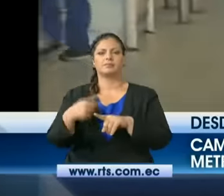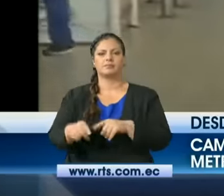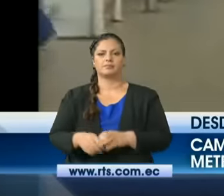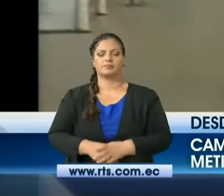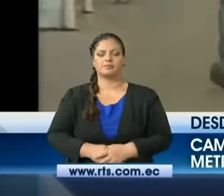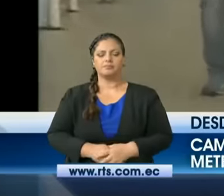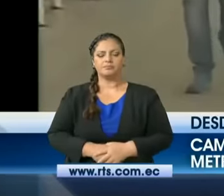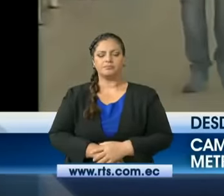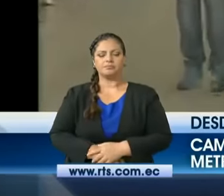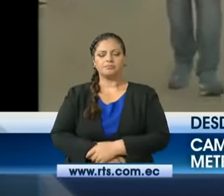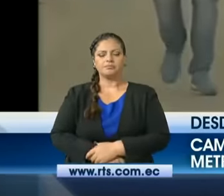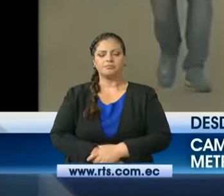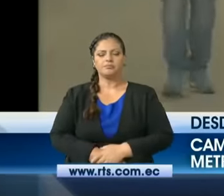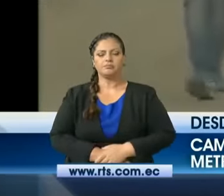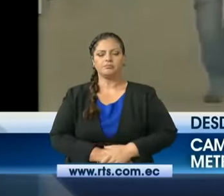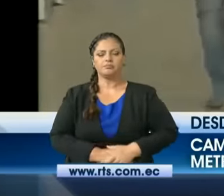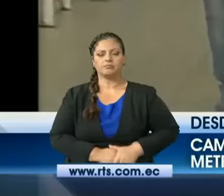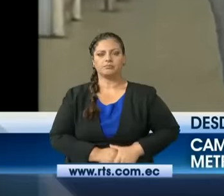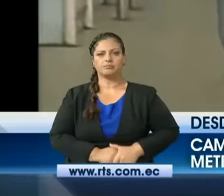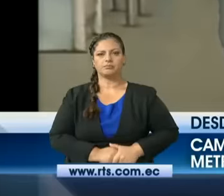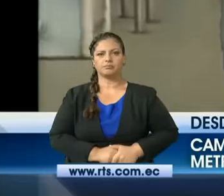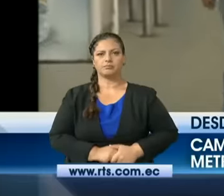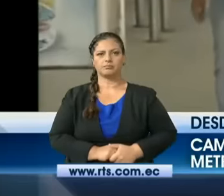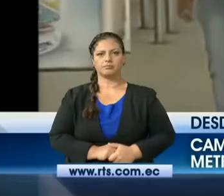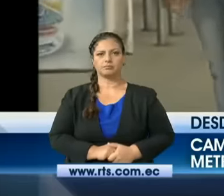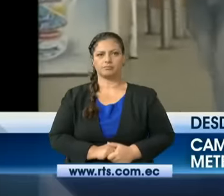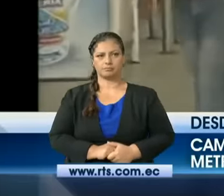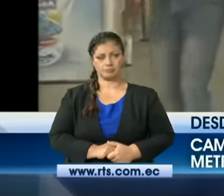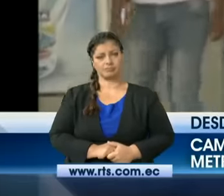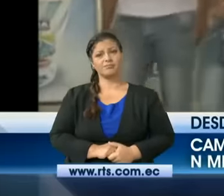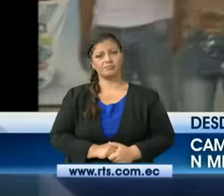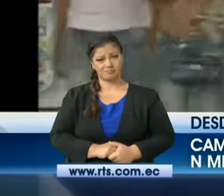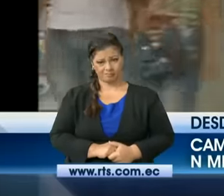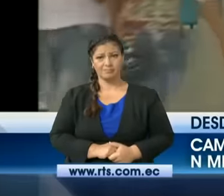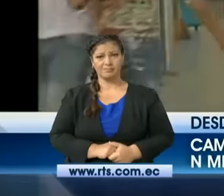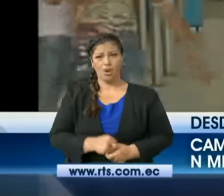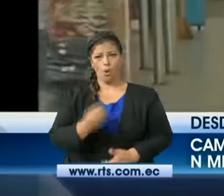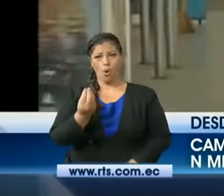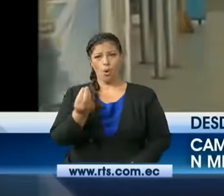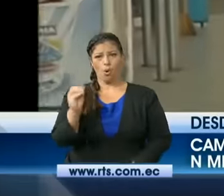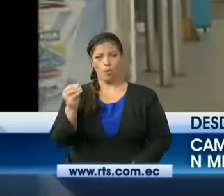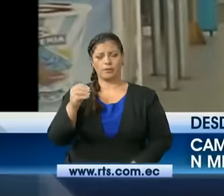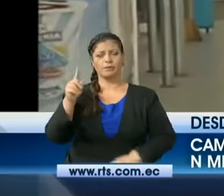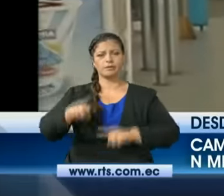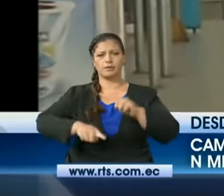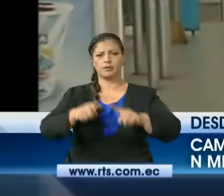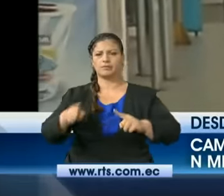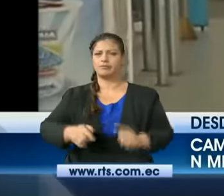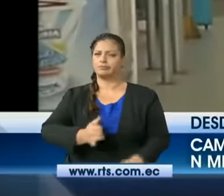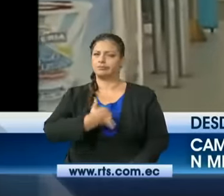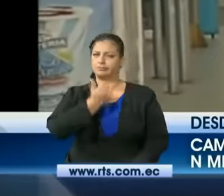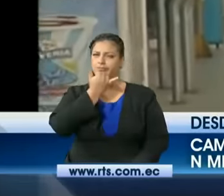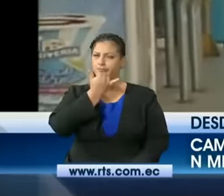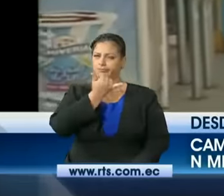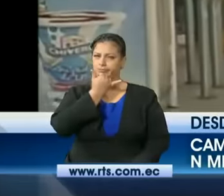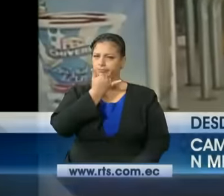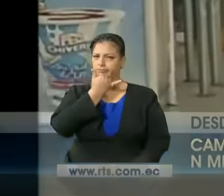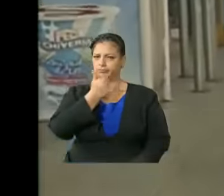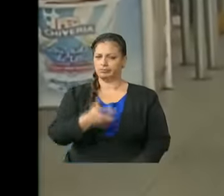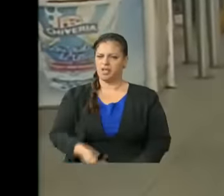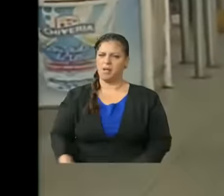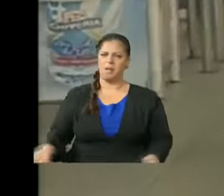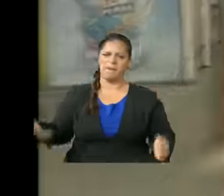de corrección puntual, porque lo que hacen a veces son actos vandálicos, se coordina directamente con la Policía Nacional, con quienes